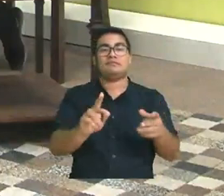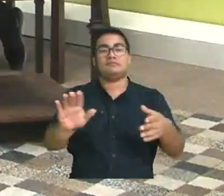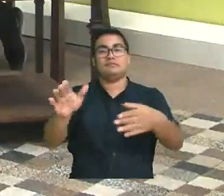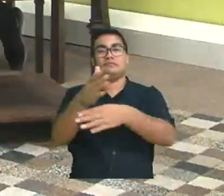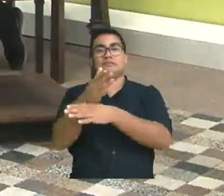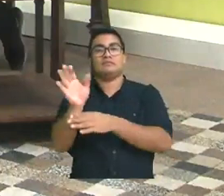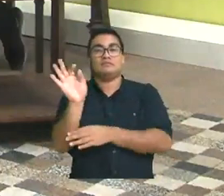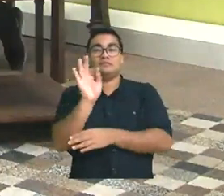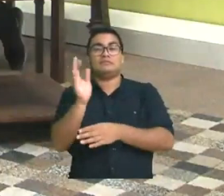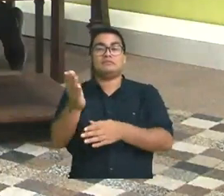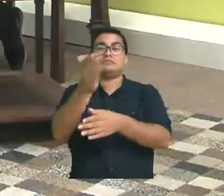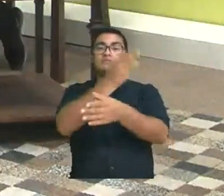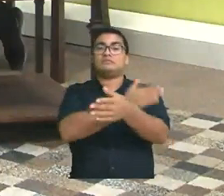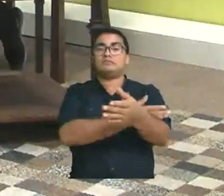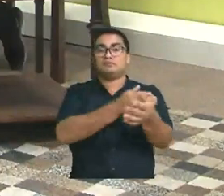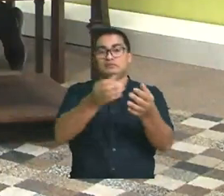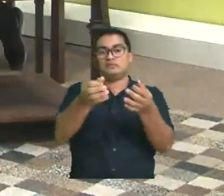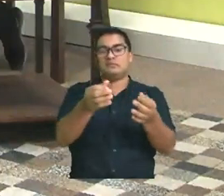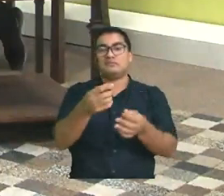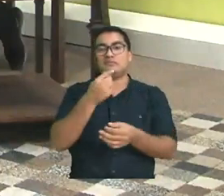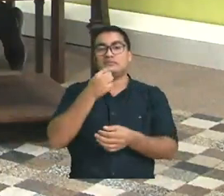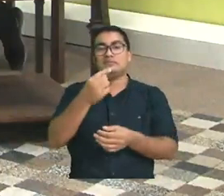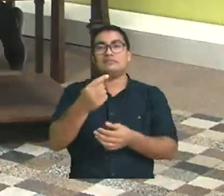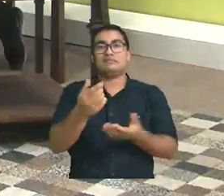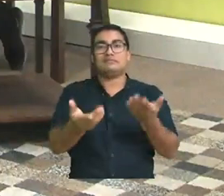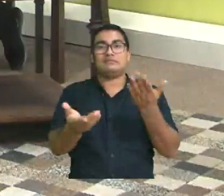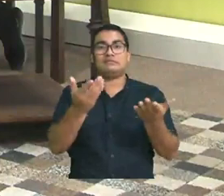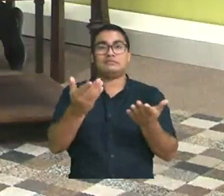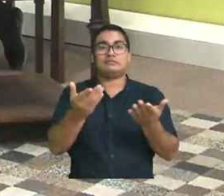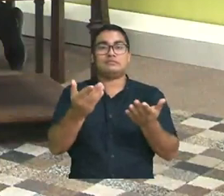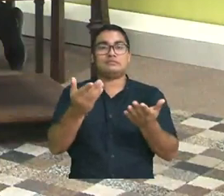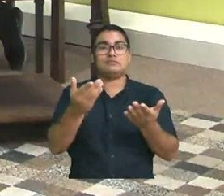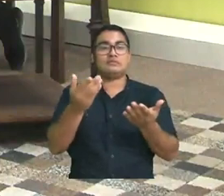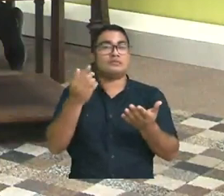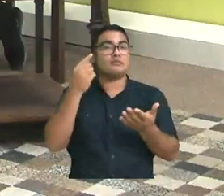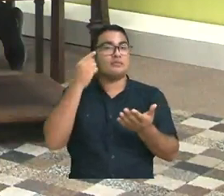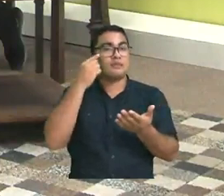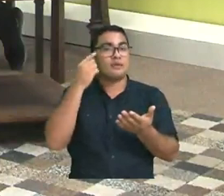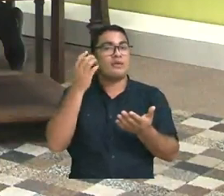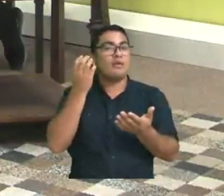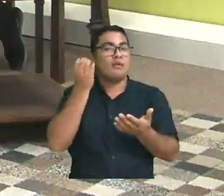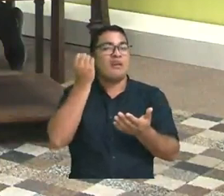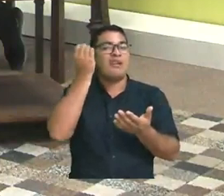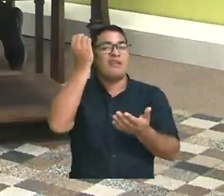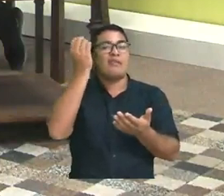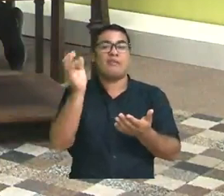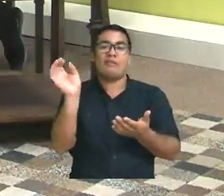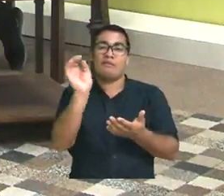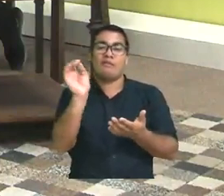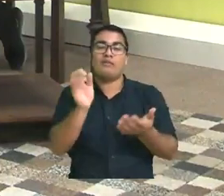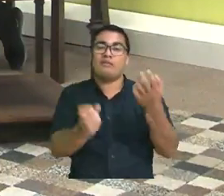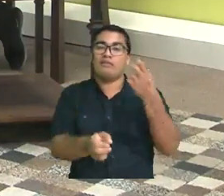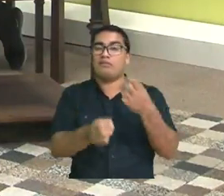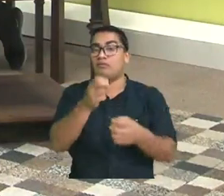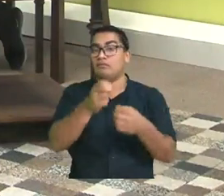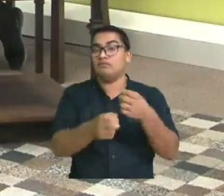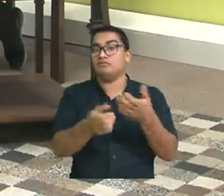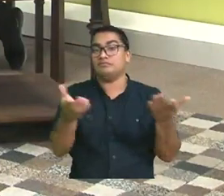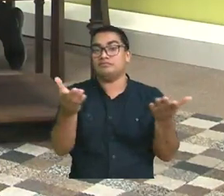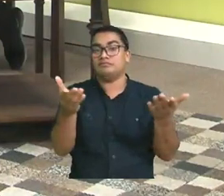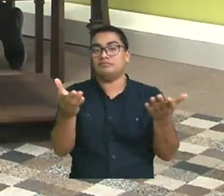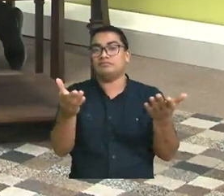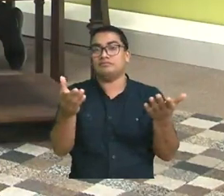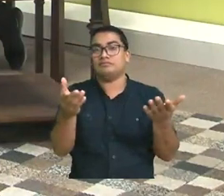te mencioné anteriormente, por ejemplo, una lesión tumoral. Ah, las lesiones, sí, correcto. Este, o alguna